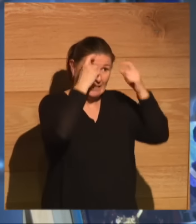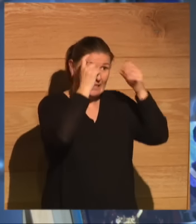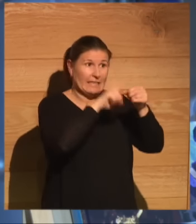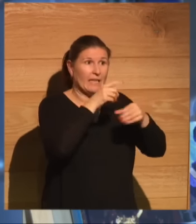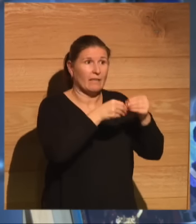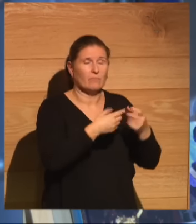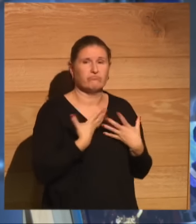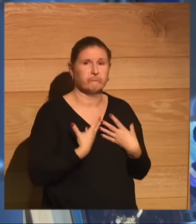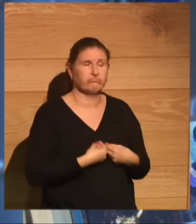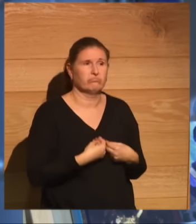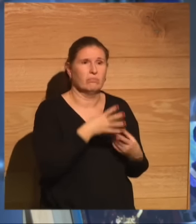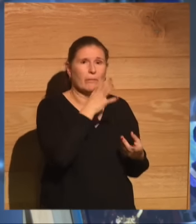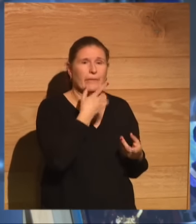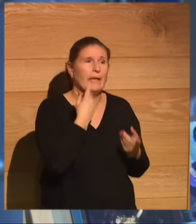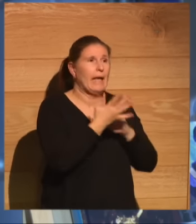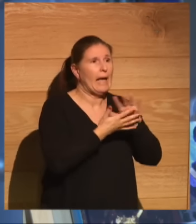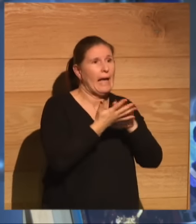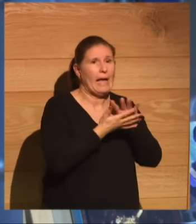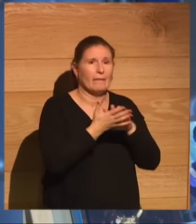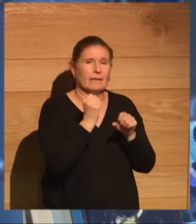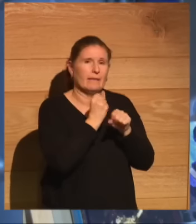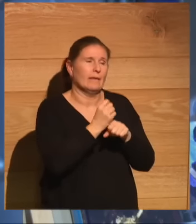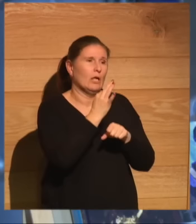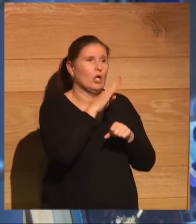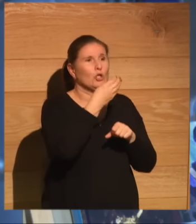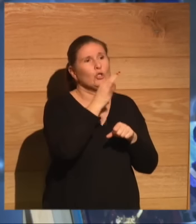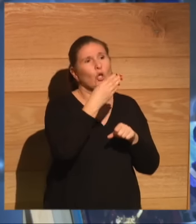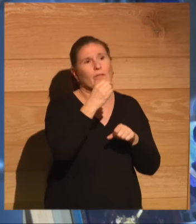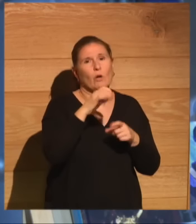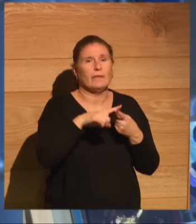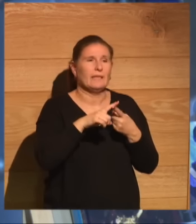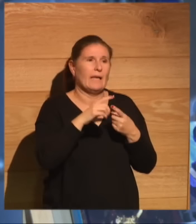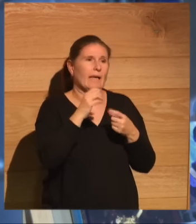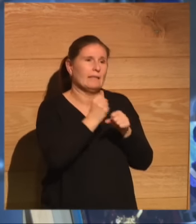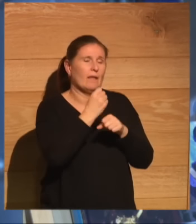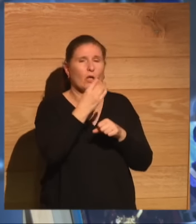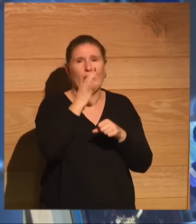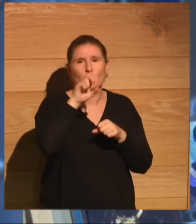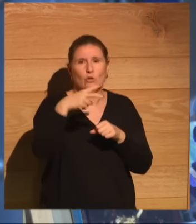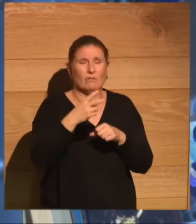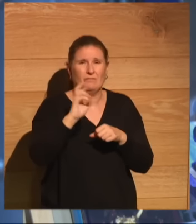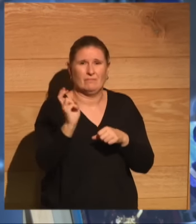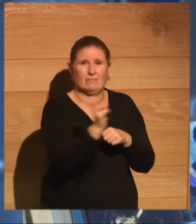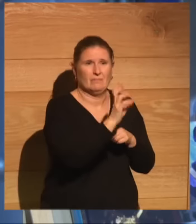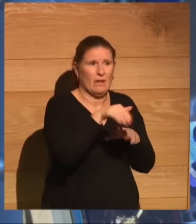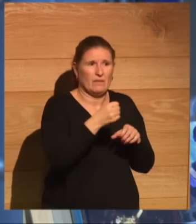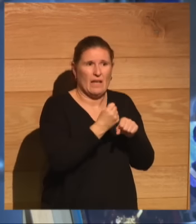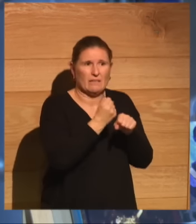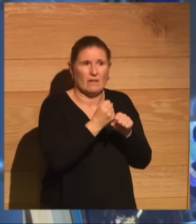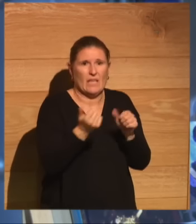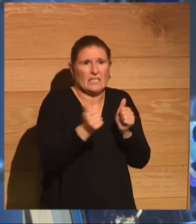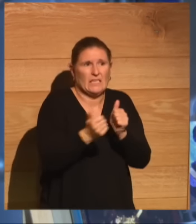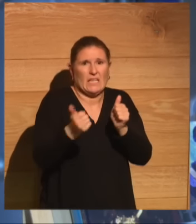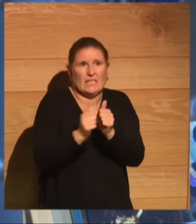languidecer. Porque aunque se nos hable que ha trabajado en Todd y Toby, que ha trabajado en Tauron, que ha trabajado en Tron, en realidad ha trabajado como asistente del asistente